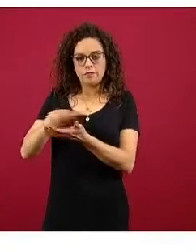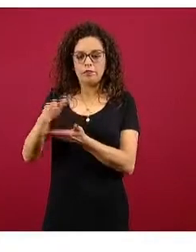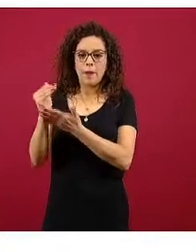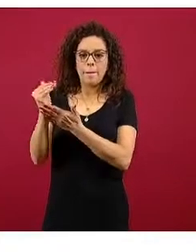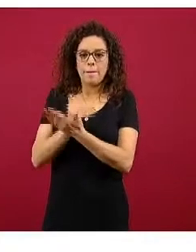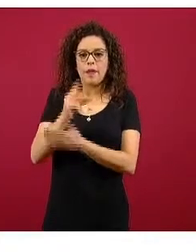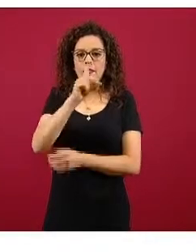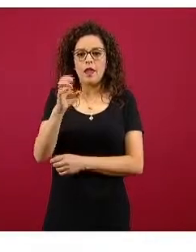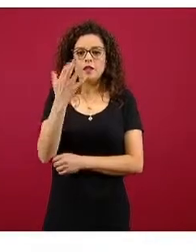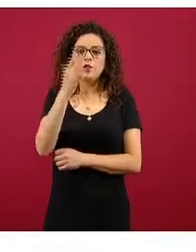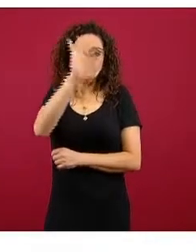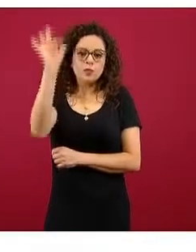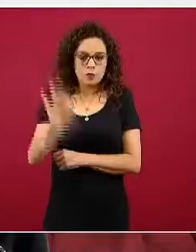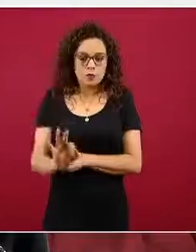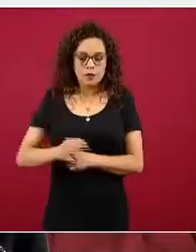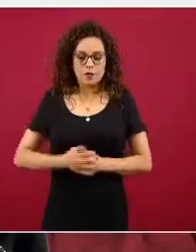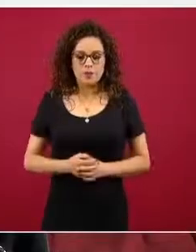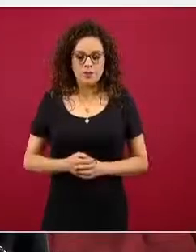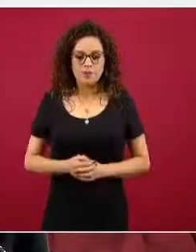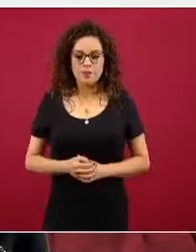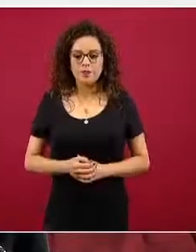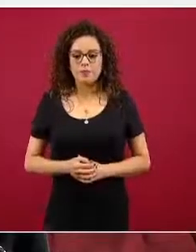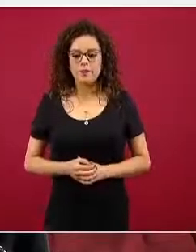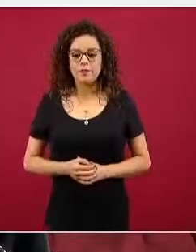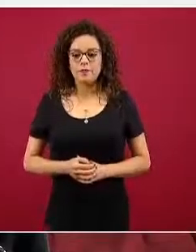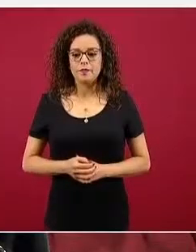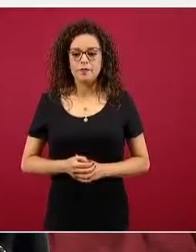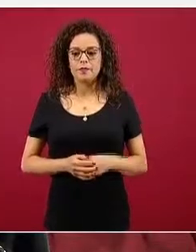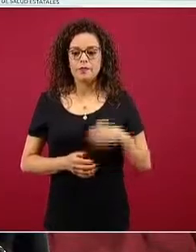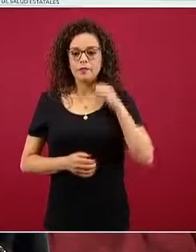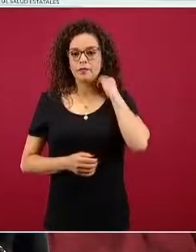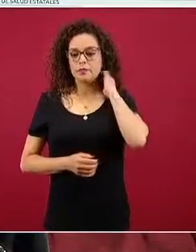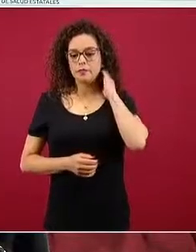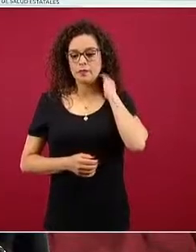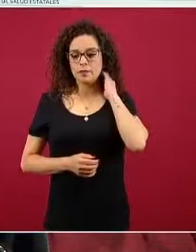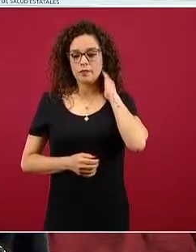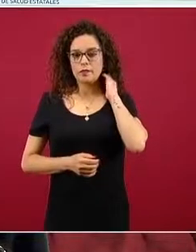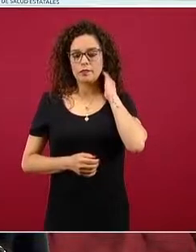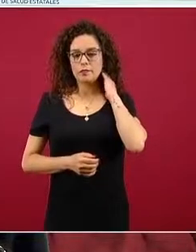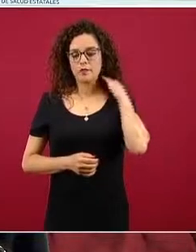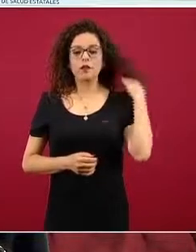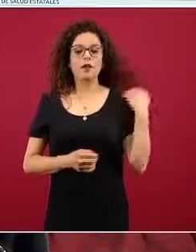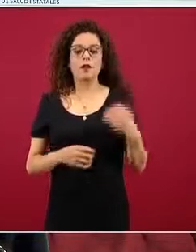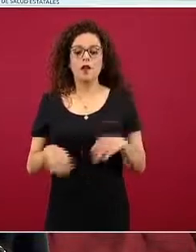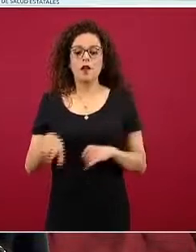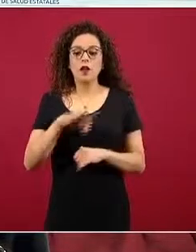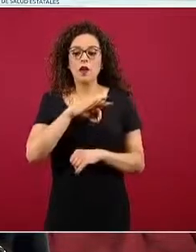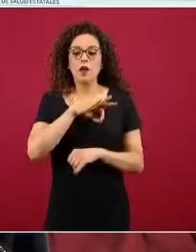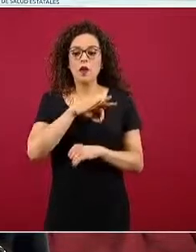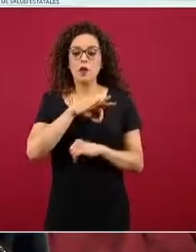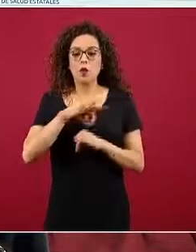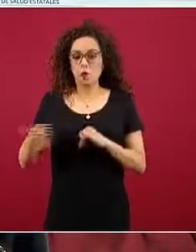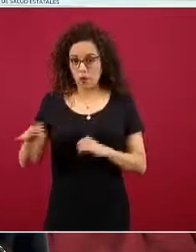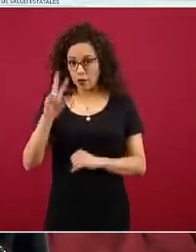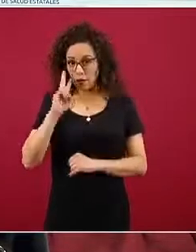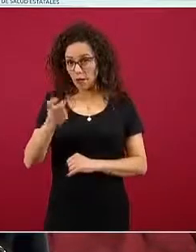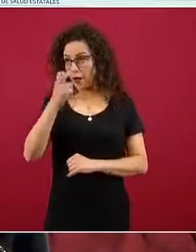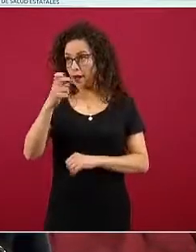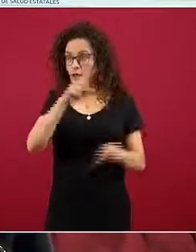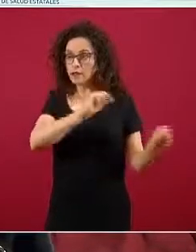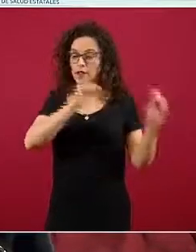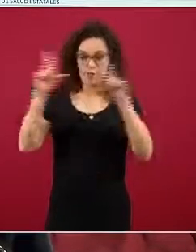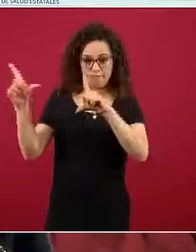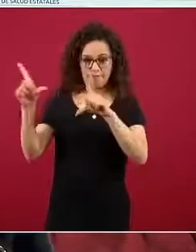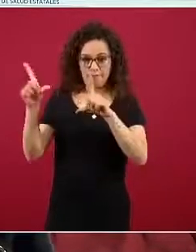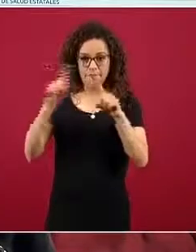menor al 50%. La siguiente, por favor. Y por último, presentamos esta gráfica